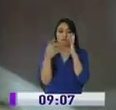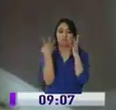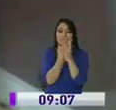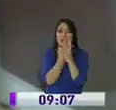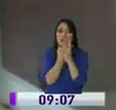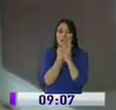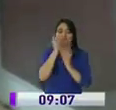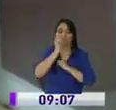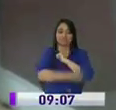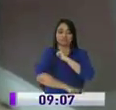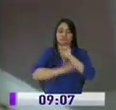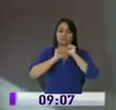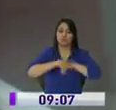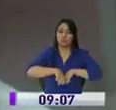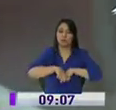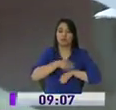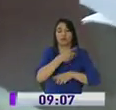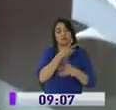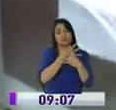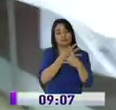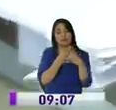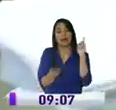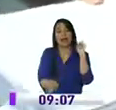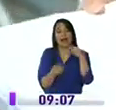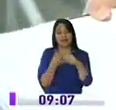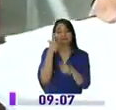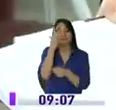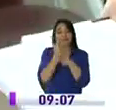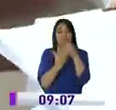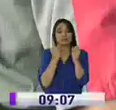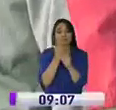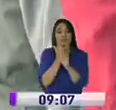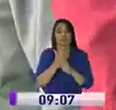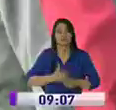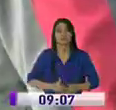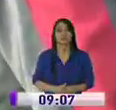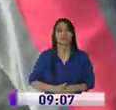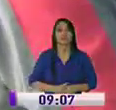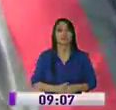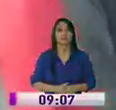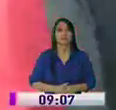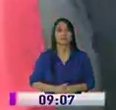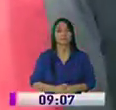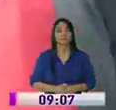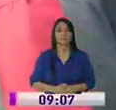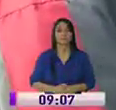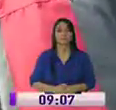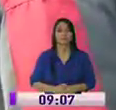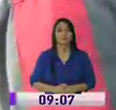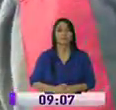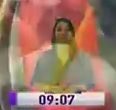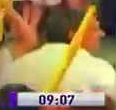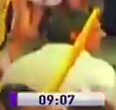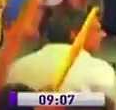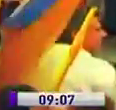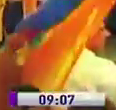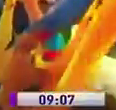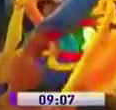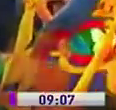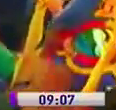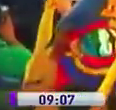sanción podría llegar a la privación de libertad de hasta 3 años, informó Sofía Vintimilla.